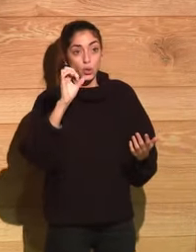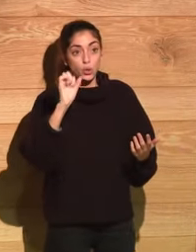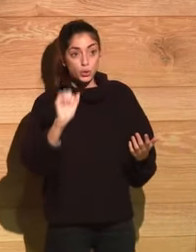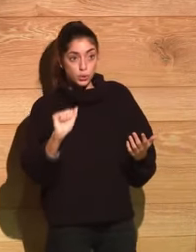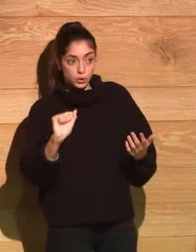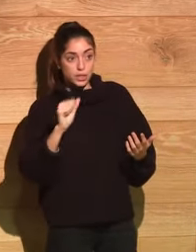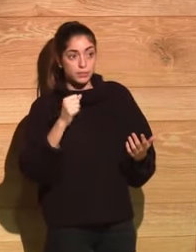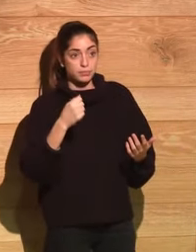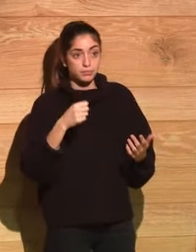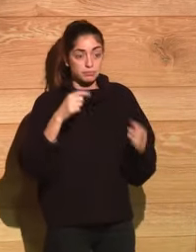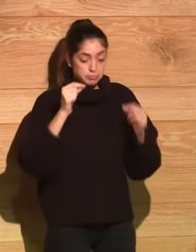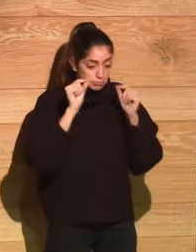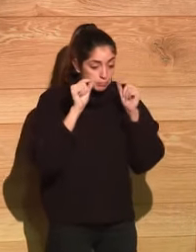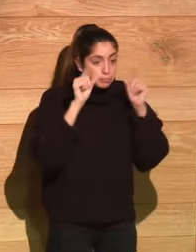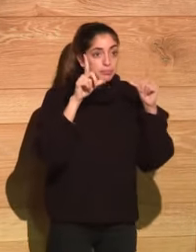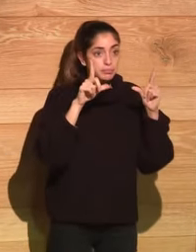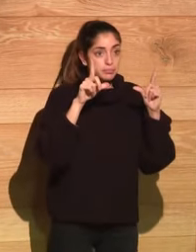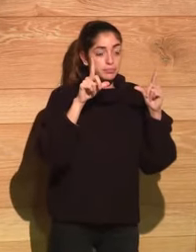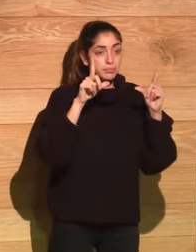decir,